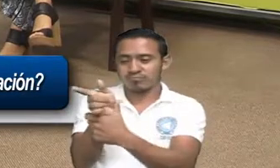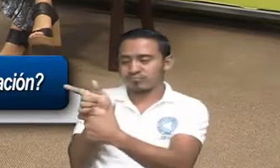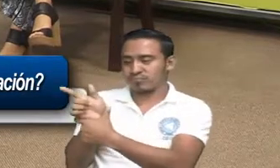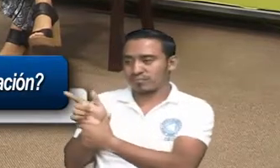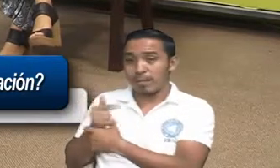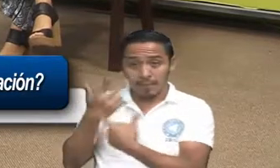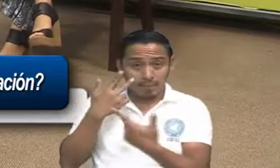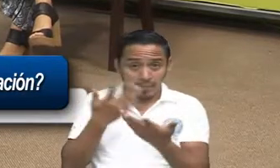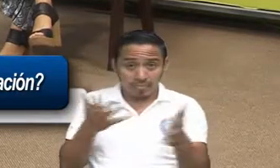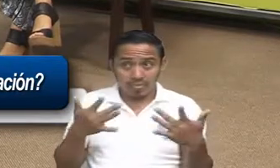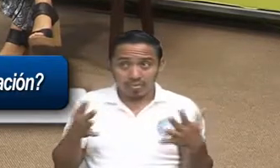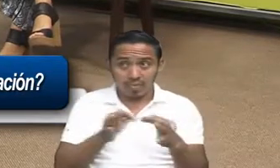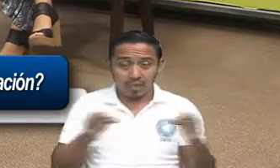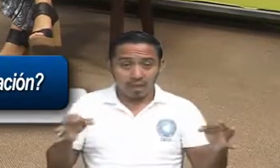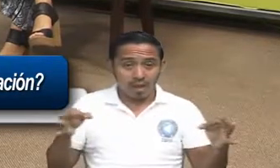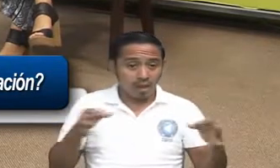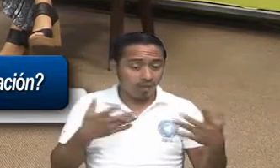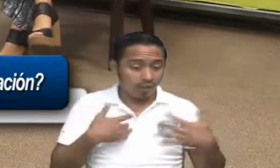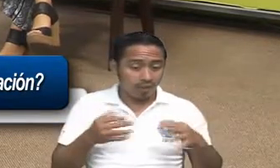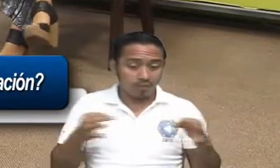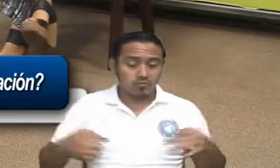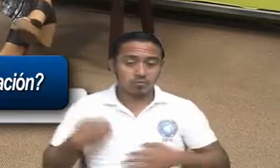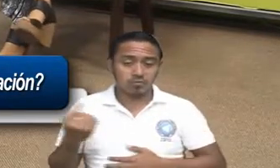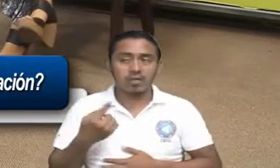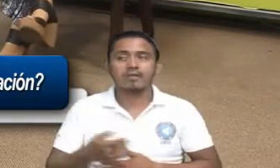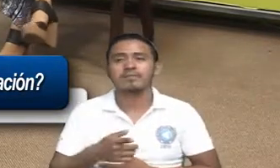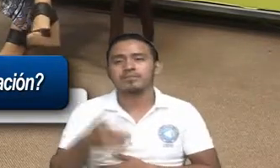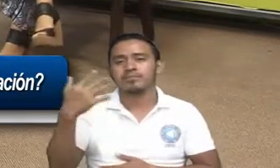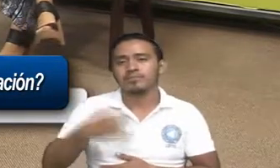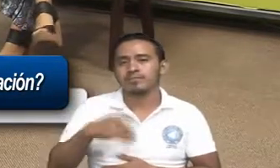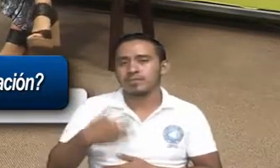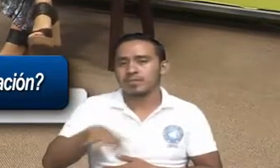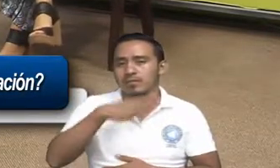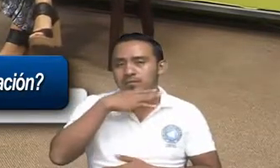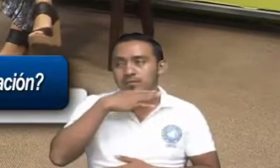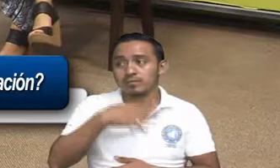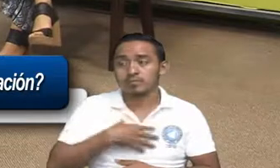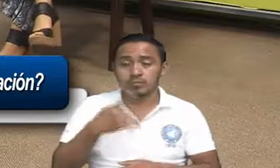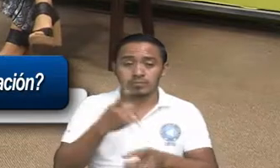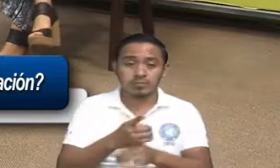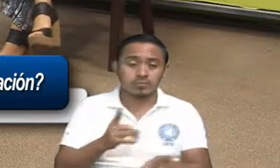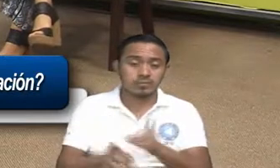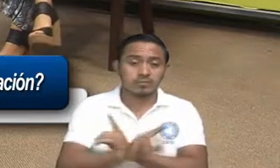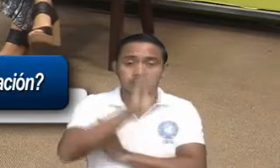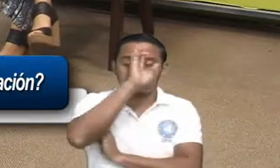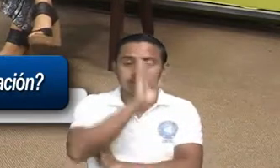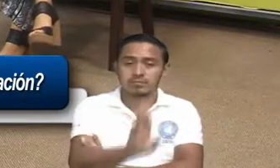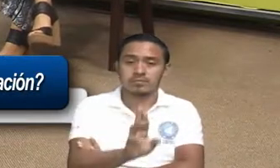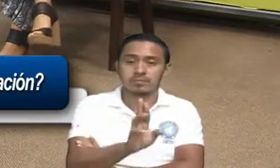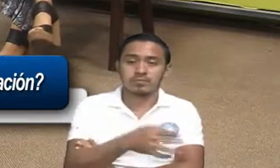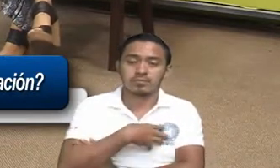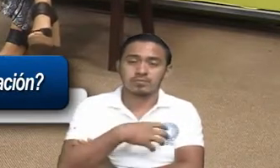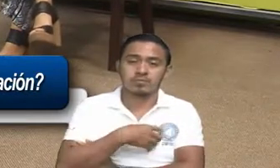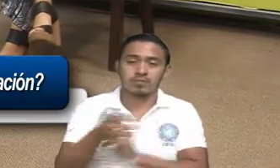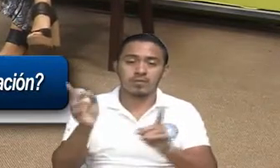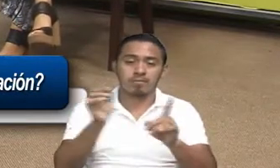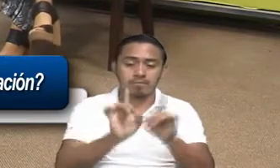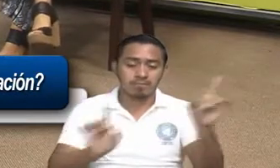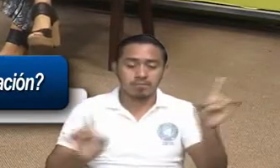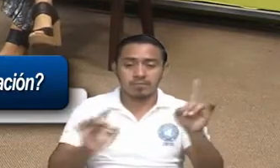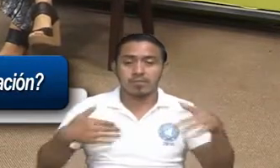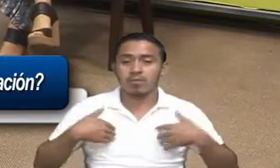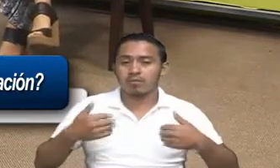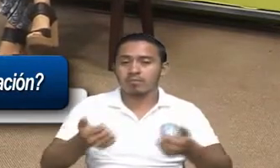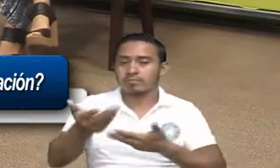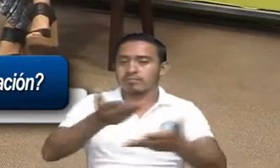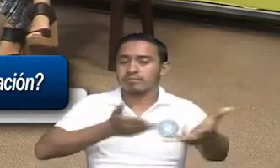nadie, hasta en los más últimos rincones. Pues. Sí, pero eso es extremo. Se deben de respetar cada uno y establecer niveles de confianza saludables.